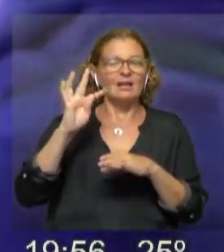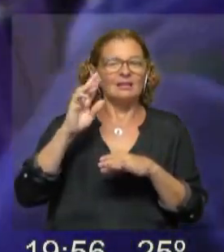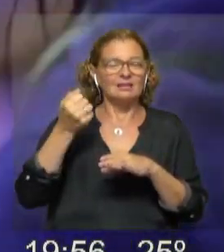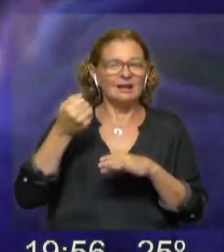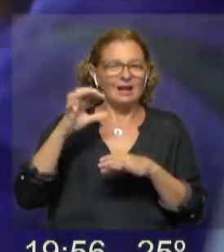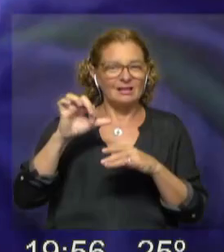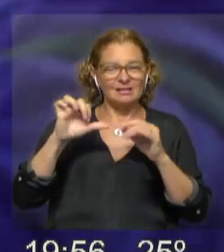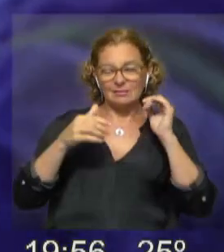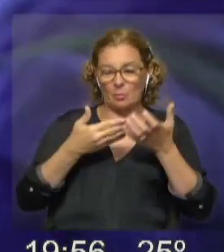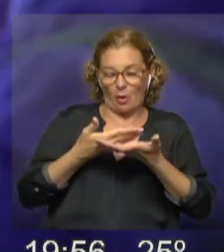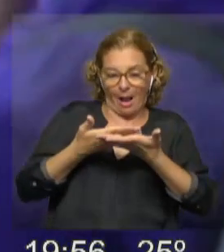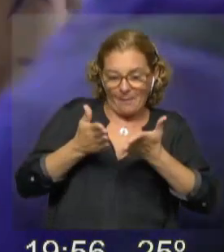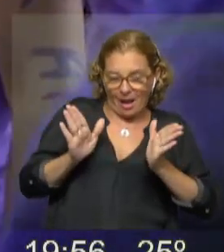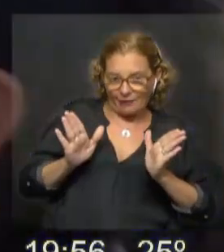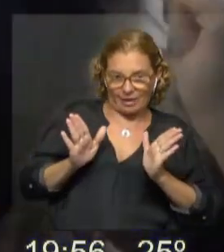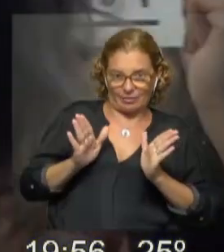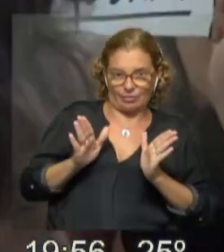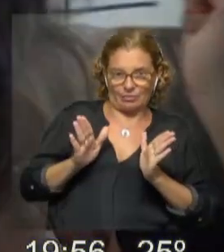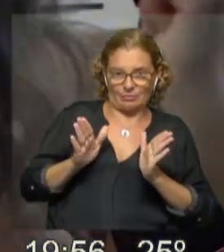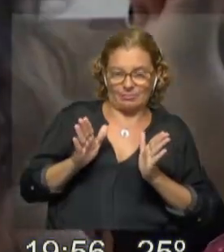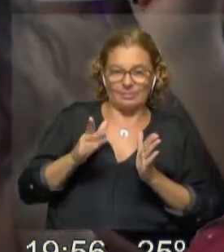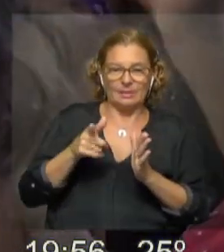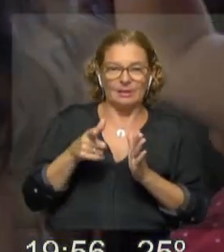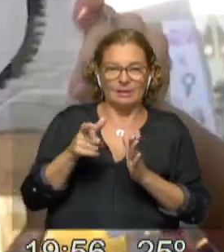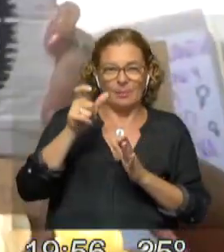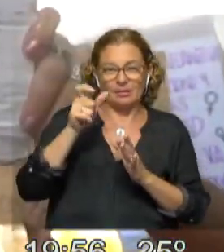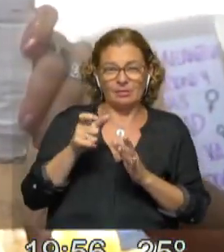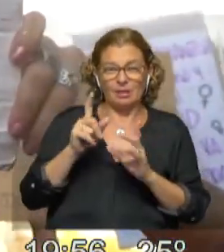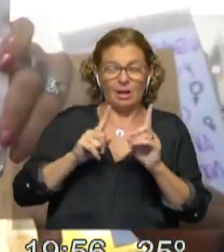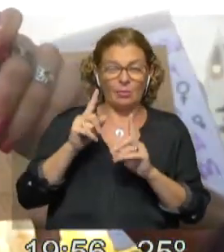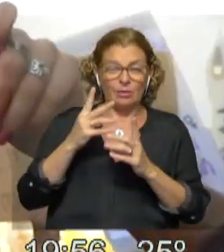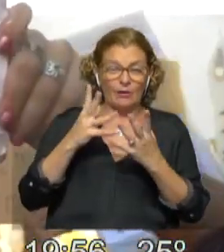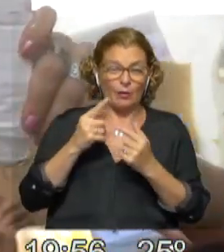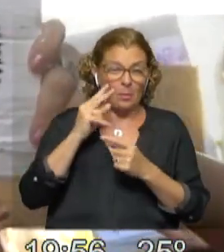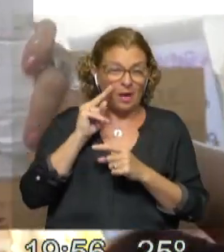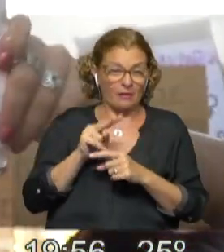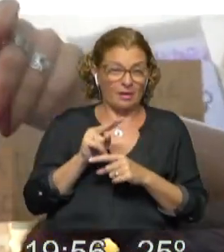como que el espectro está mucho más abierto. Al menos desde algunos puntos de vista.